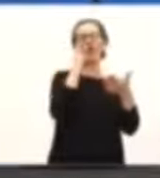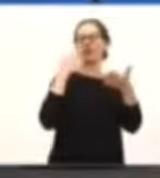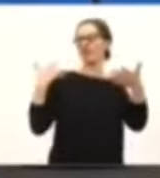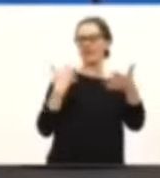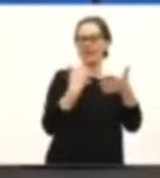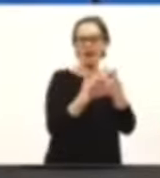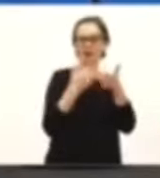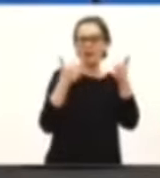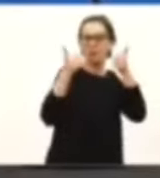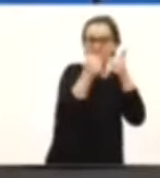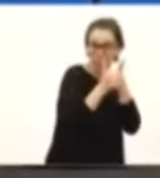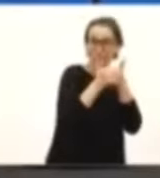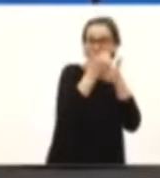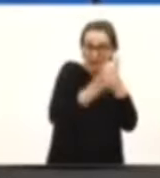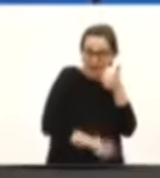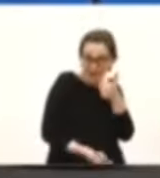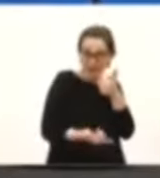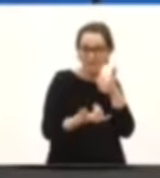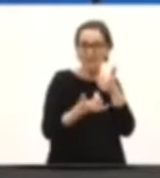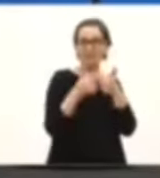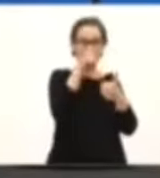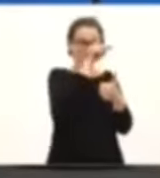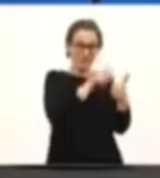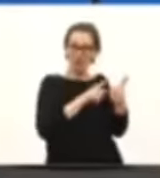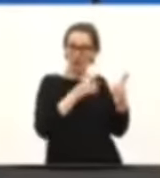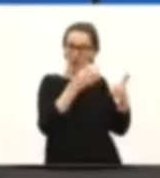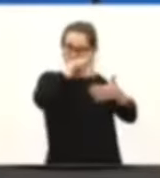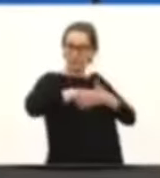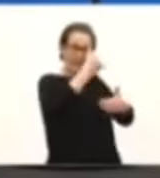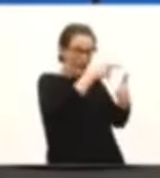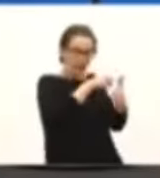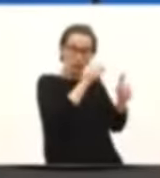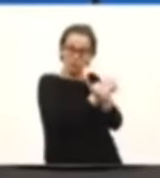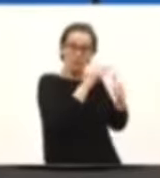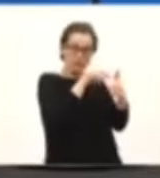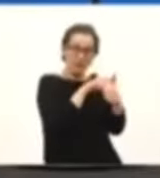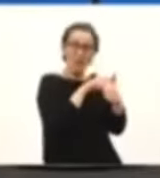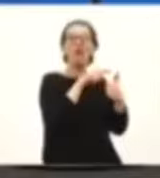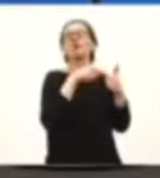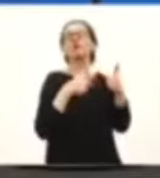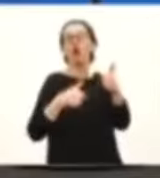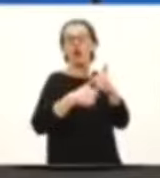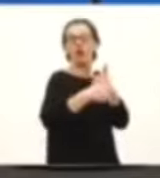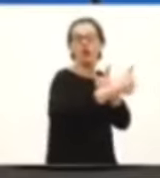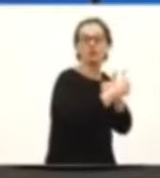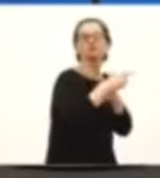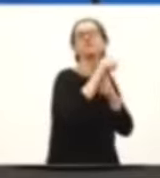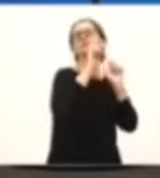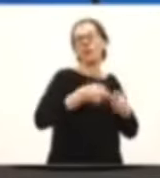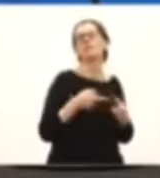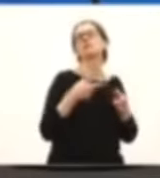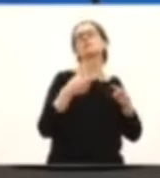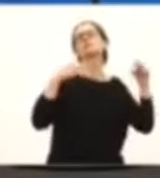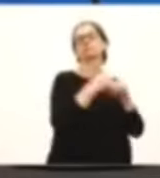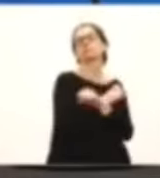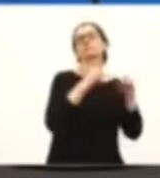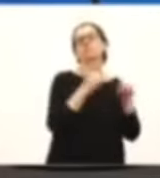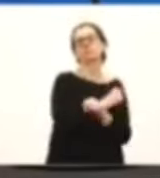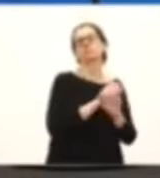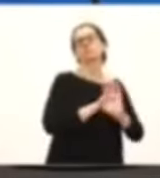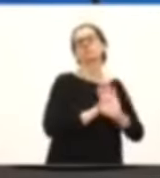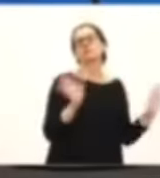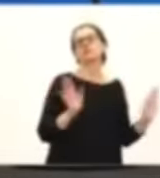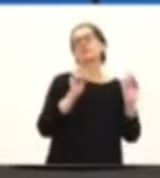horas haya estado en contacto con ese positivo, se considerará caso positivo. Confirmación por